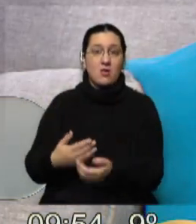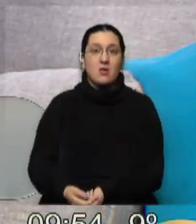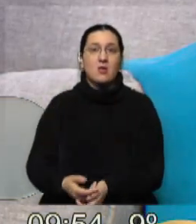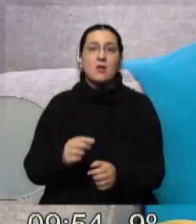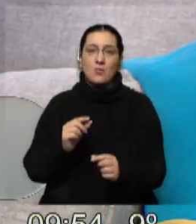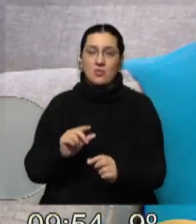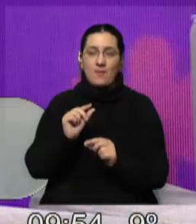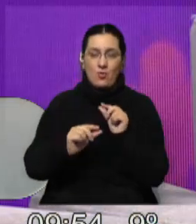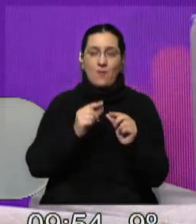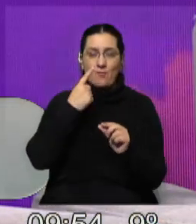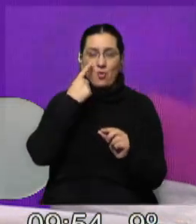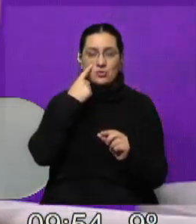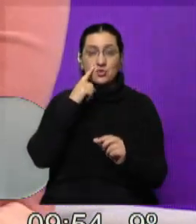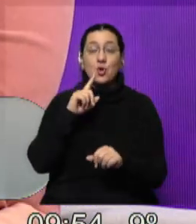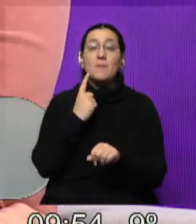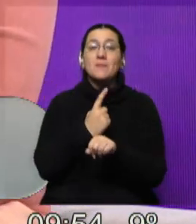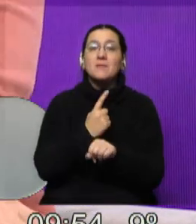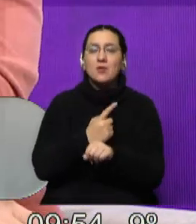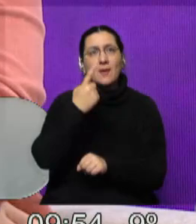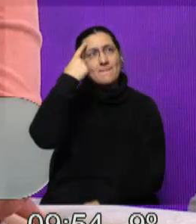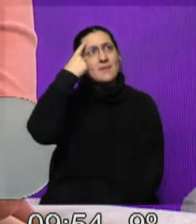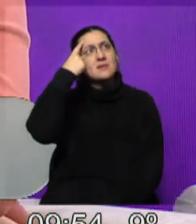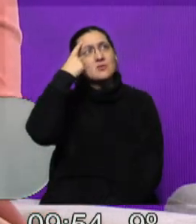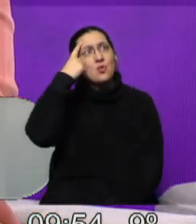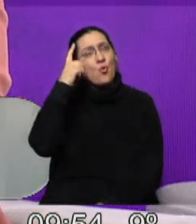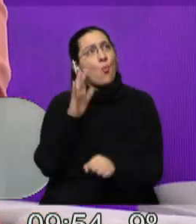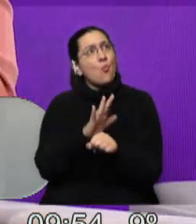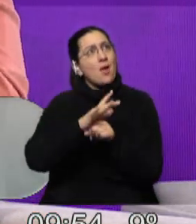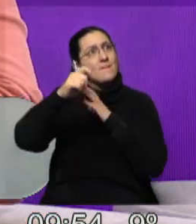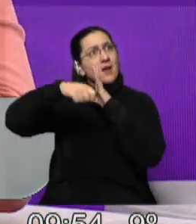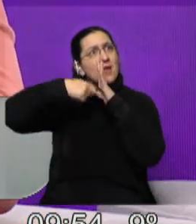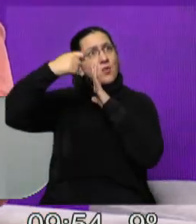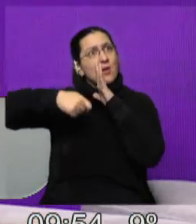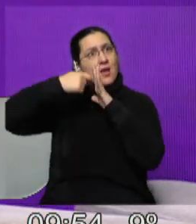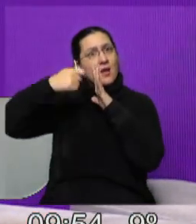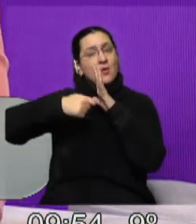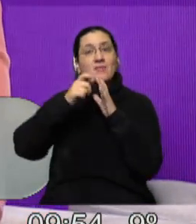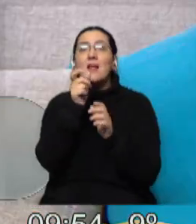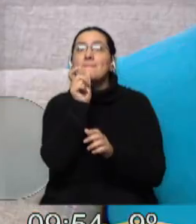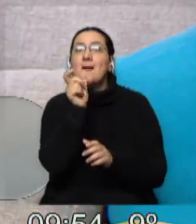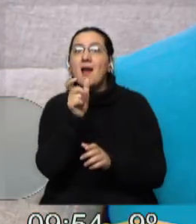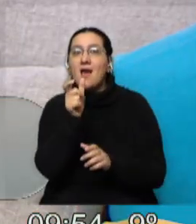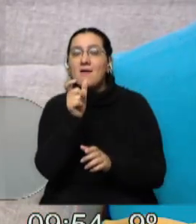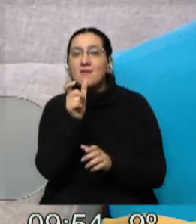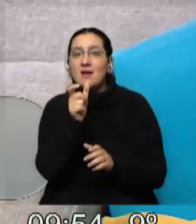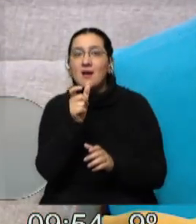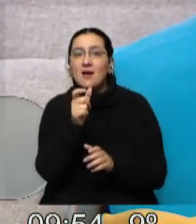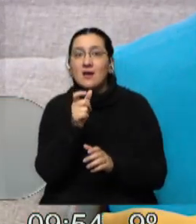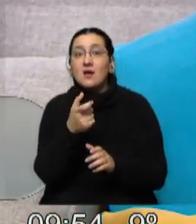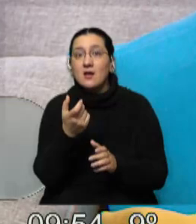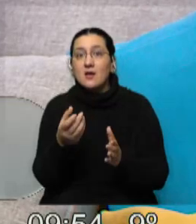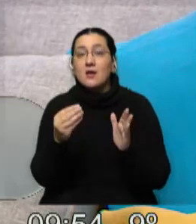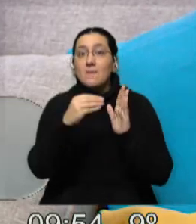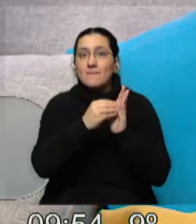Vamos a ir conociendo. A mí lo primero que se me ocurre es como esa, que es muy de película, de la palabra clave por si bueno, necesito que te tengas. Tenemos dentro